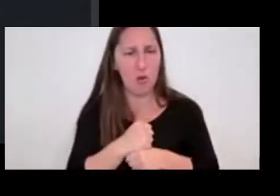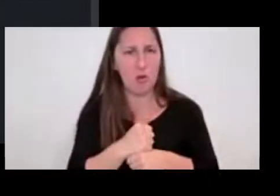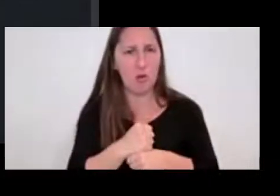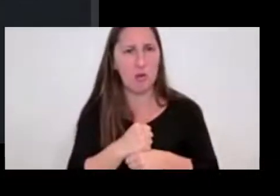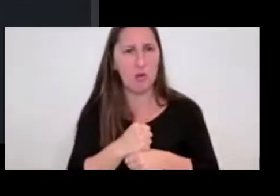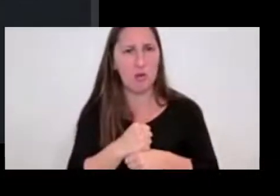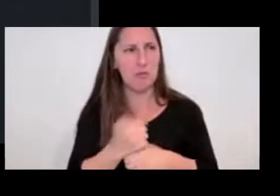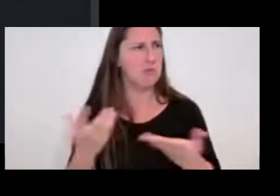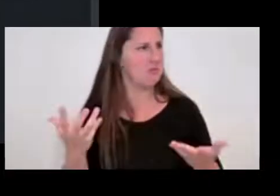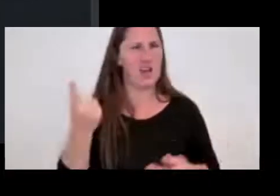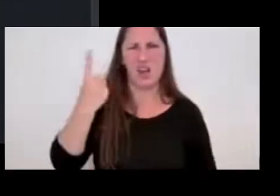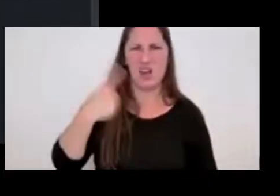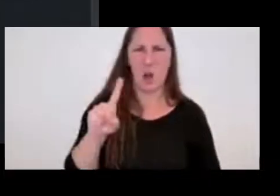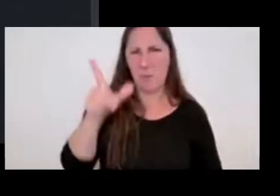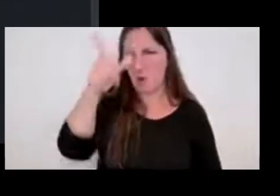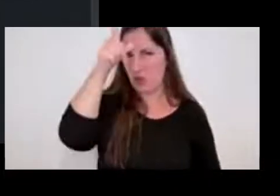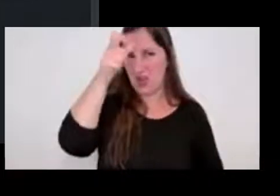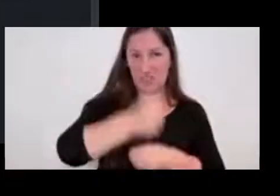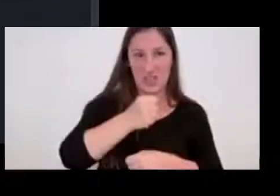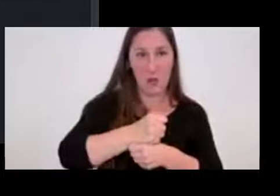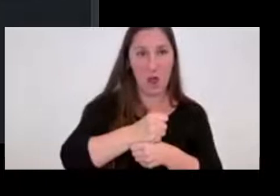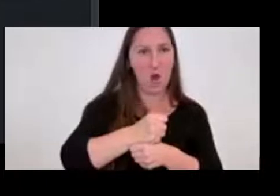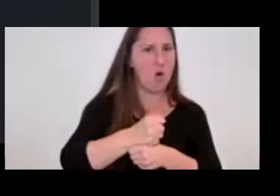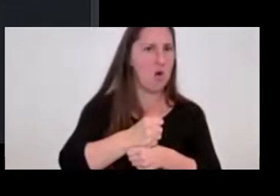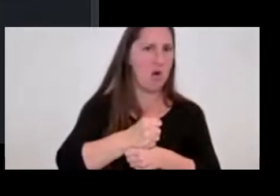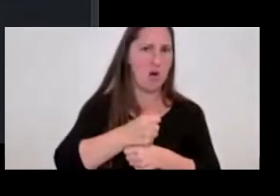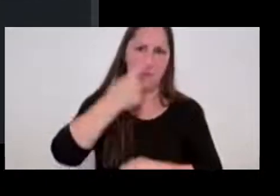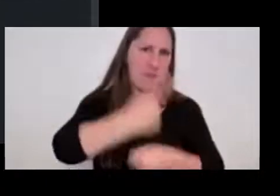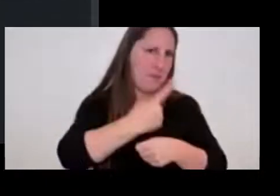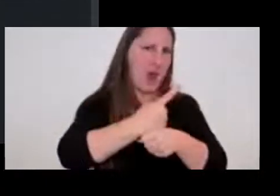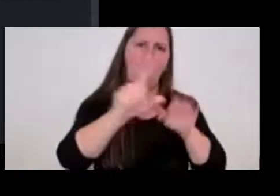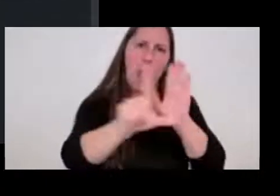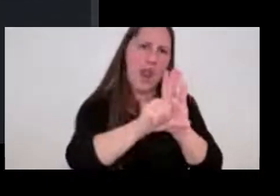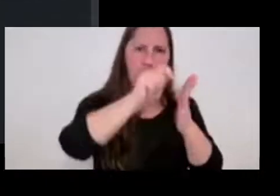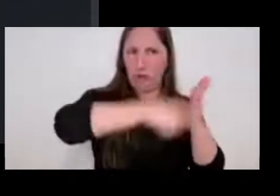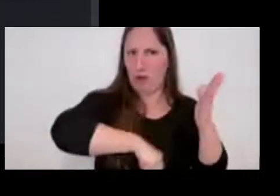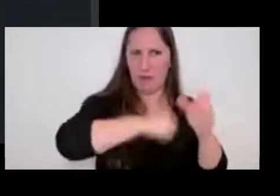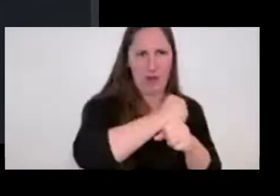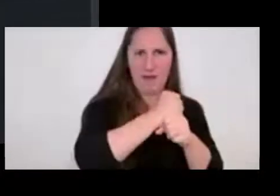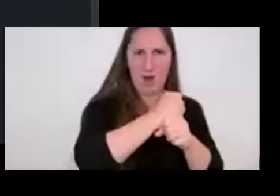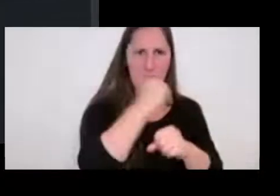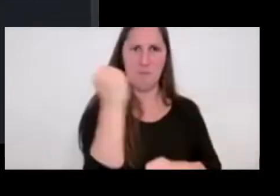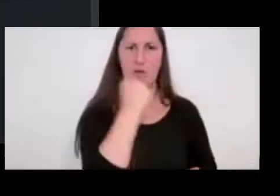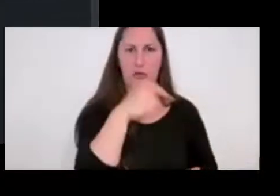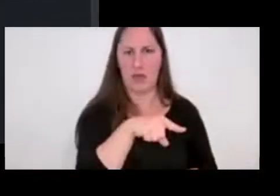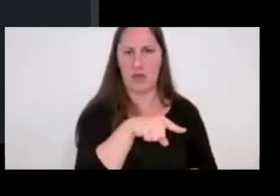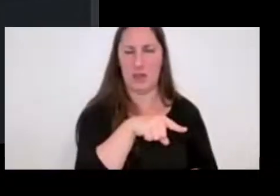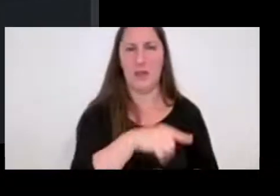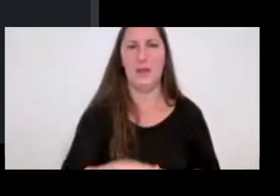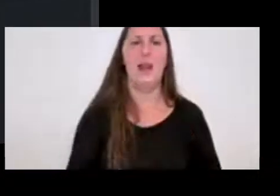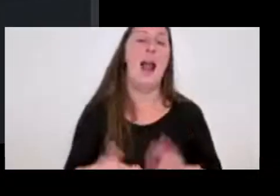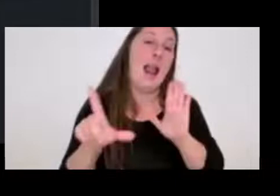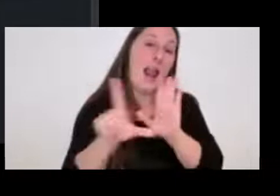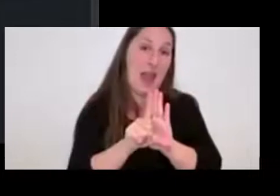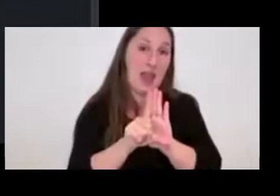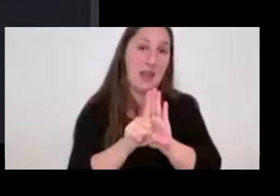me pareció raro, porque en realidad la Policía del Trabajo tendría que hacer prevalecer la ley contra el trabajo, entiendo, digamos, ¿no? Más que la ley de antievasión, por lo menos la ley